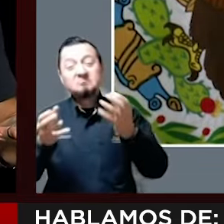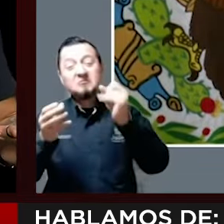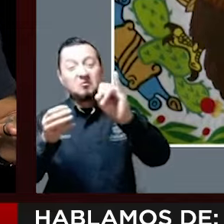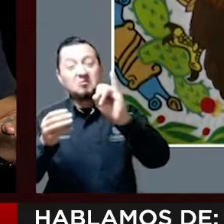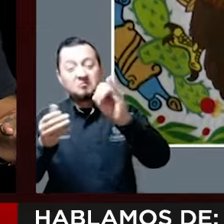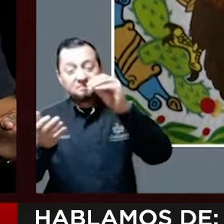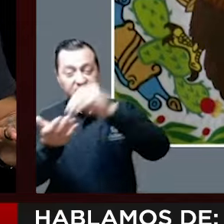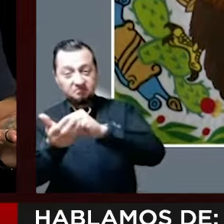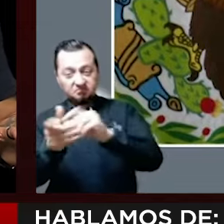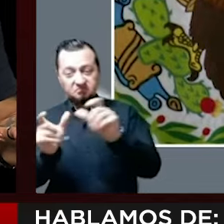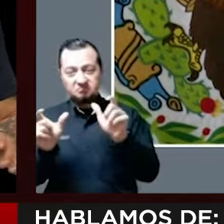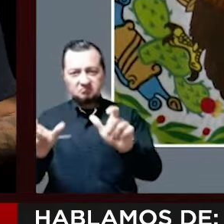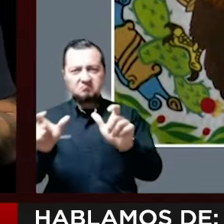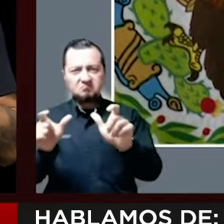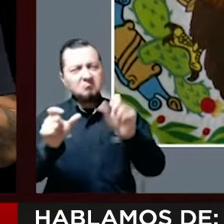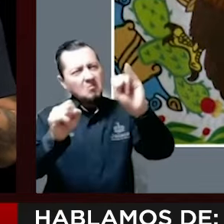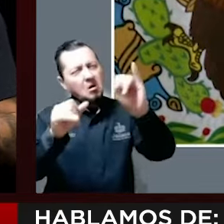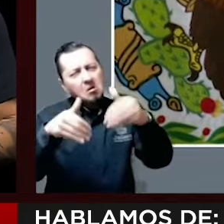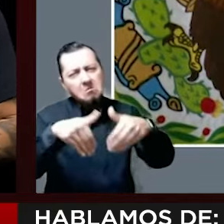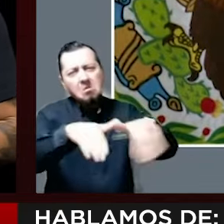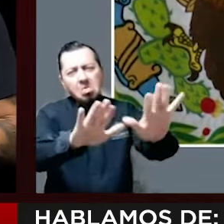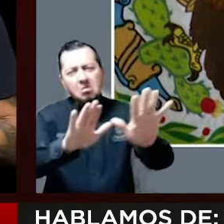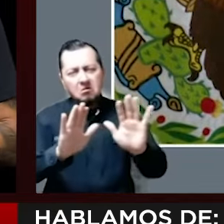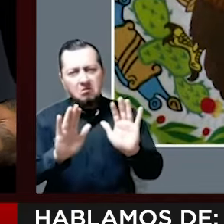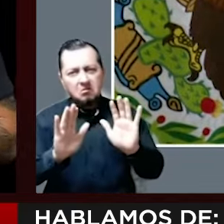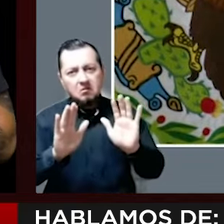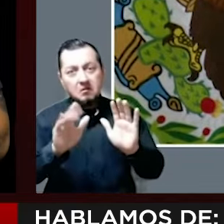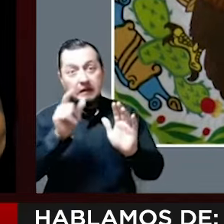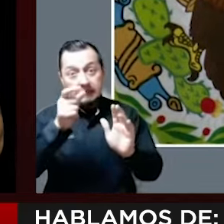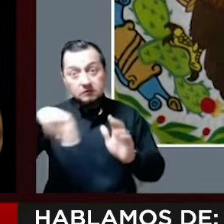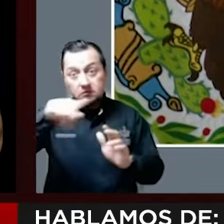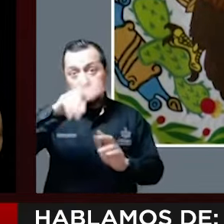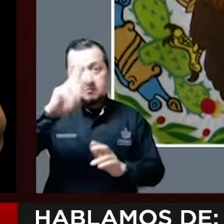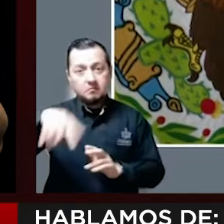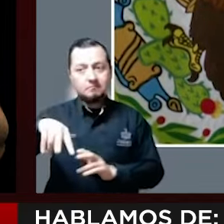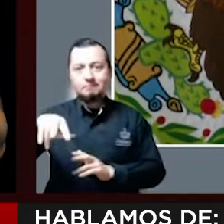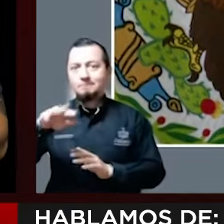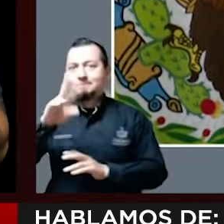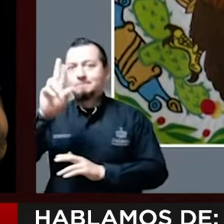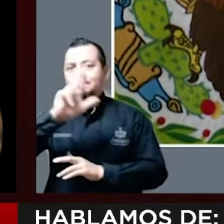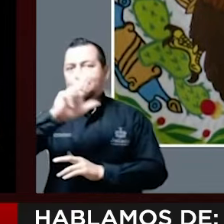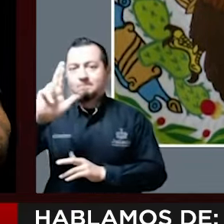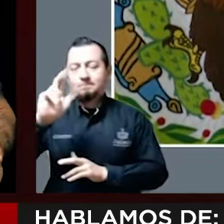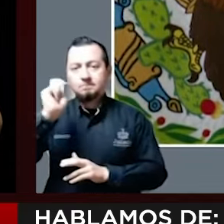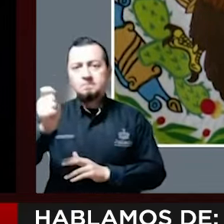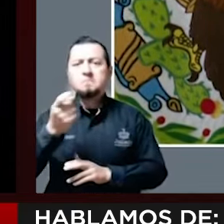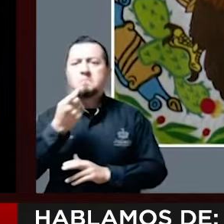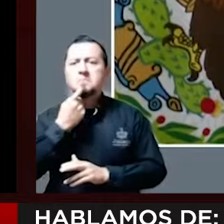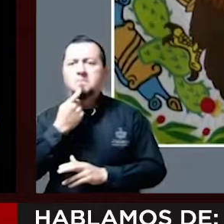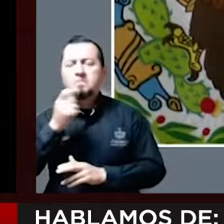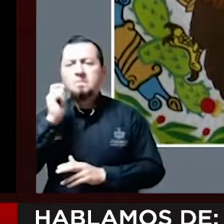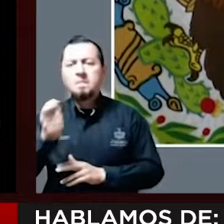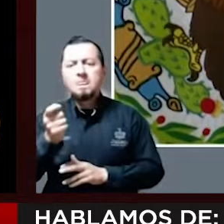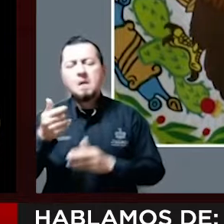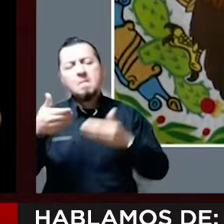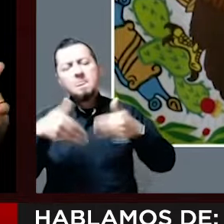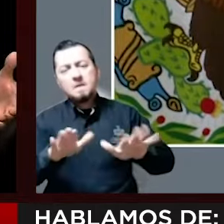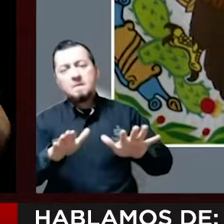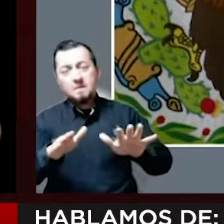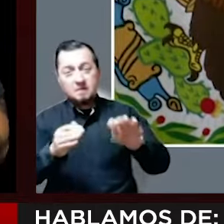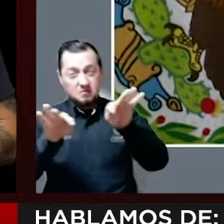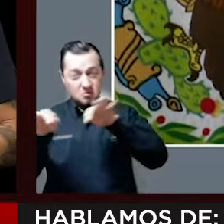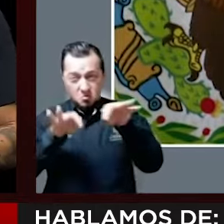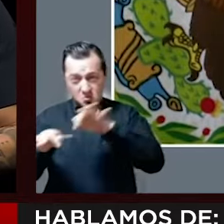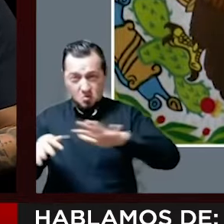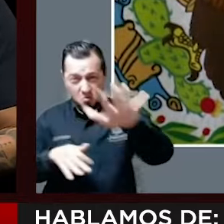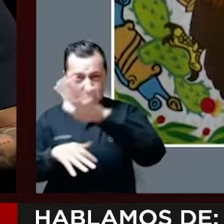la principal agenda del Estado. Que tu gente se sienta segura en sus barrios, en sus calles, en sus ciudades. Así